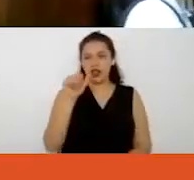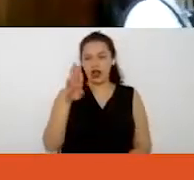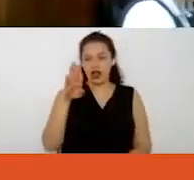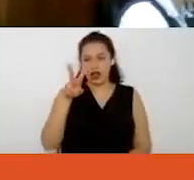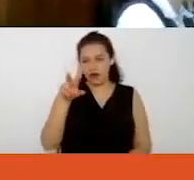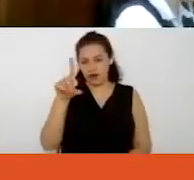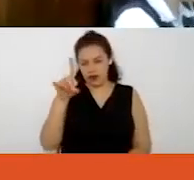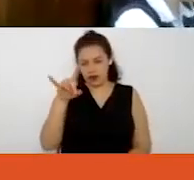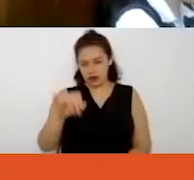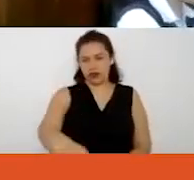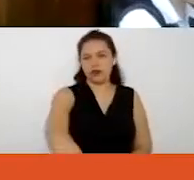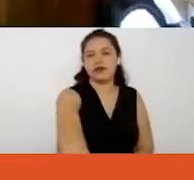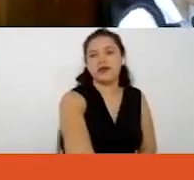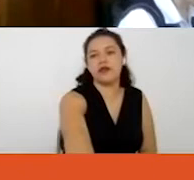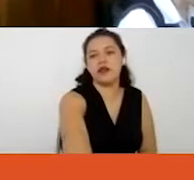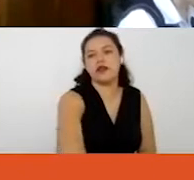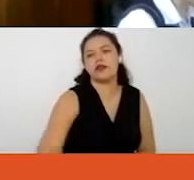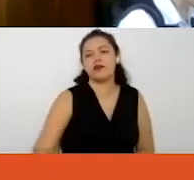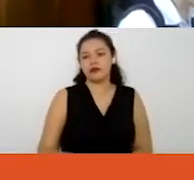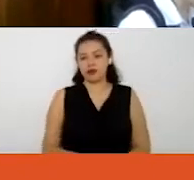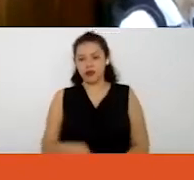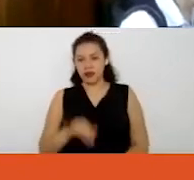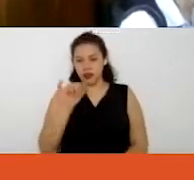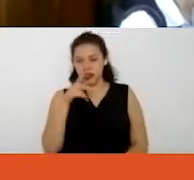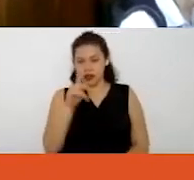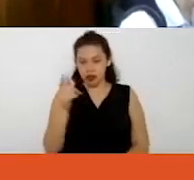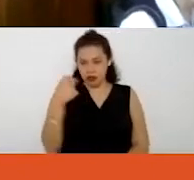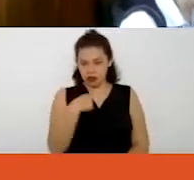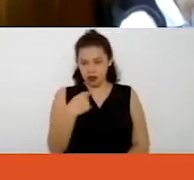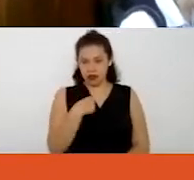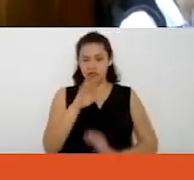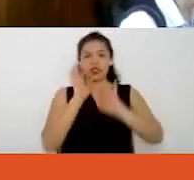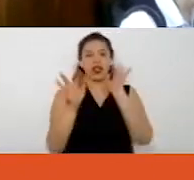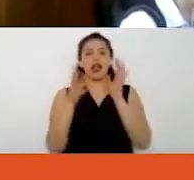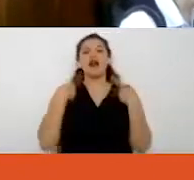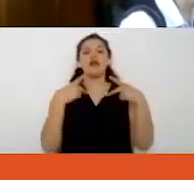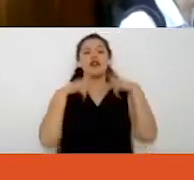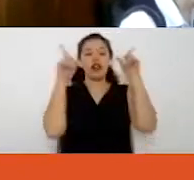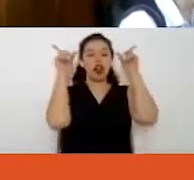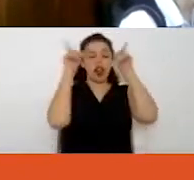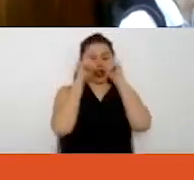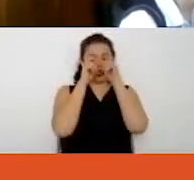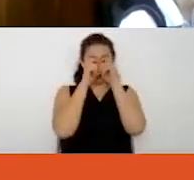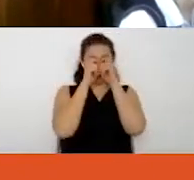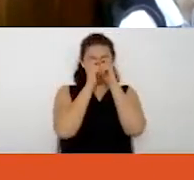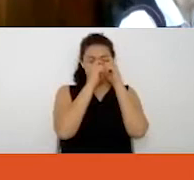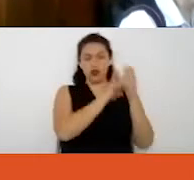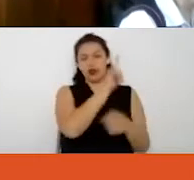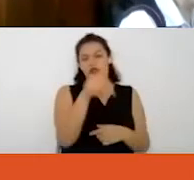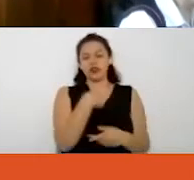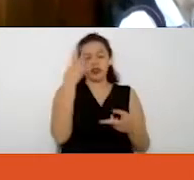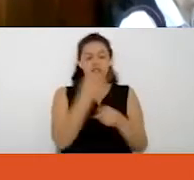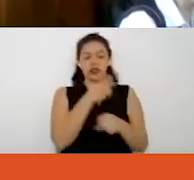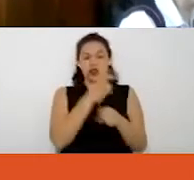Sí. Así es, pero una vez que yo determiné que la víctima está inconsciente, procedí a hacer una segunda